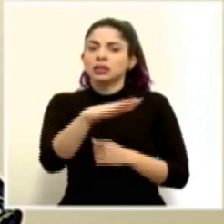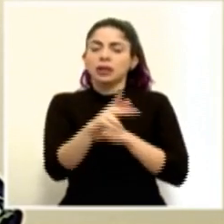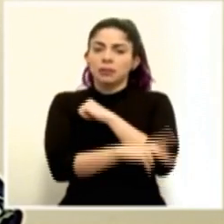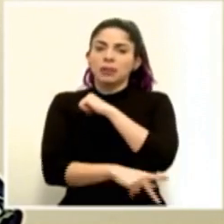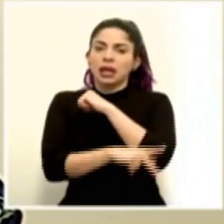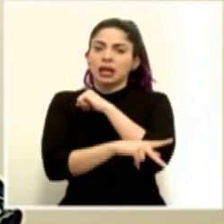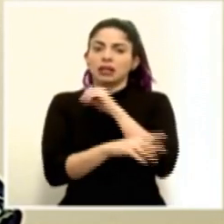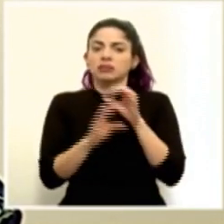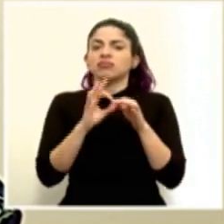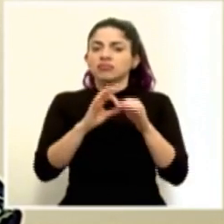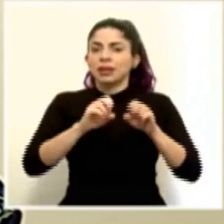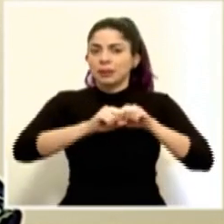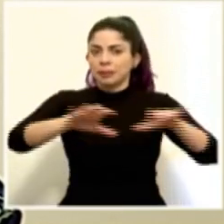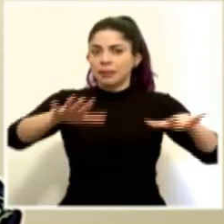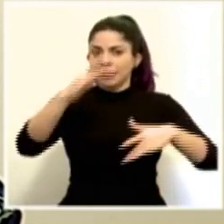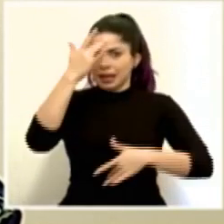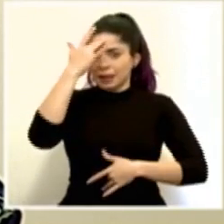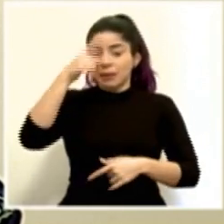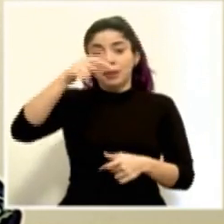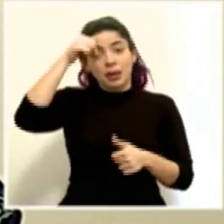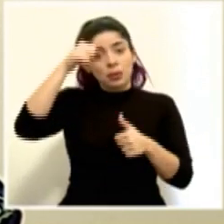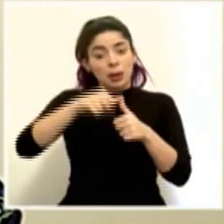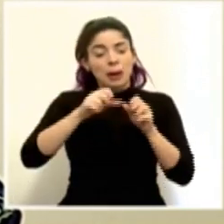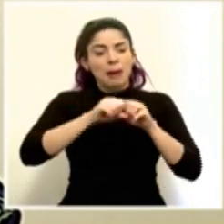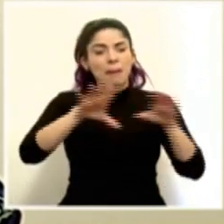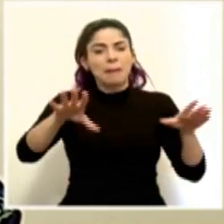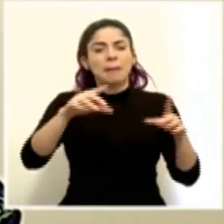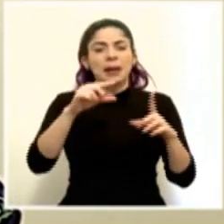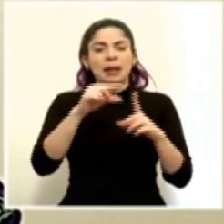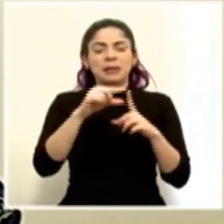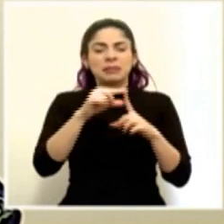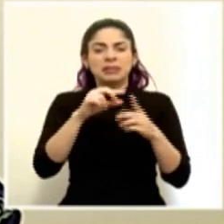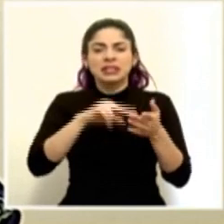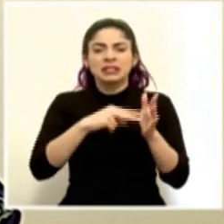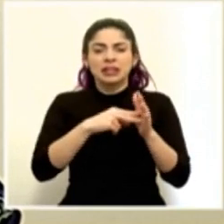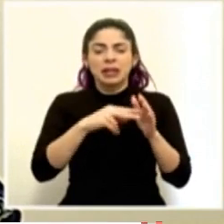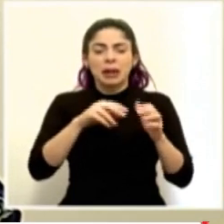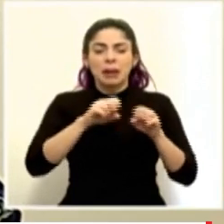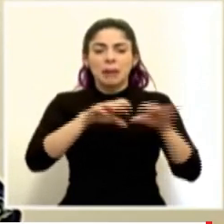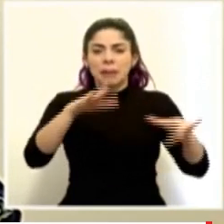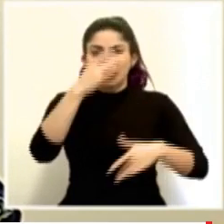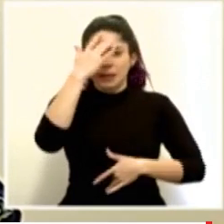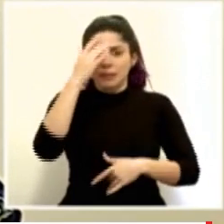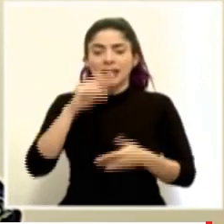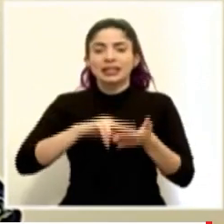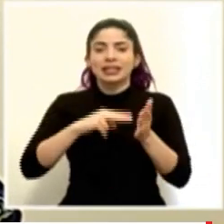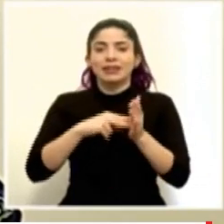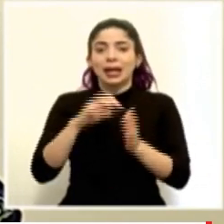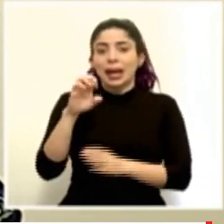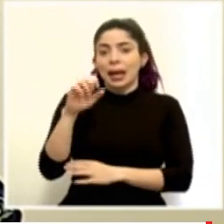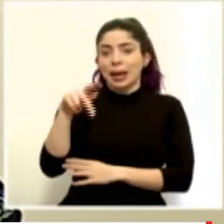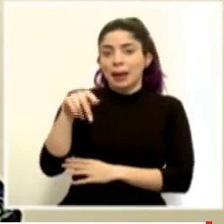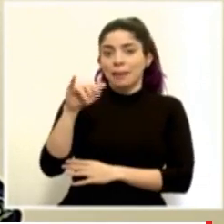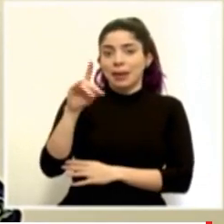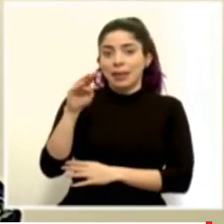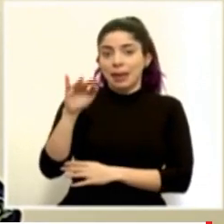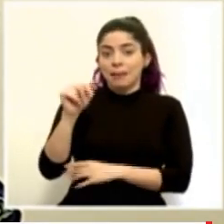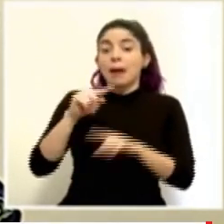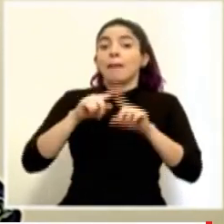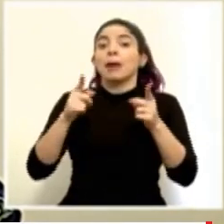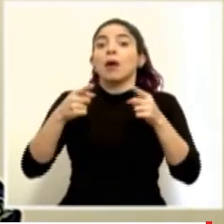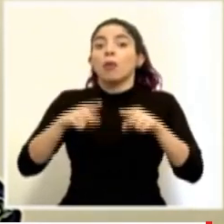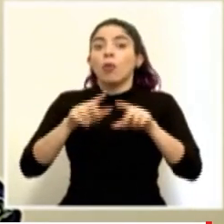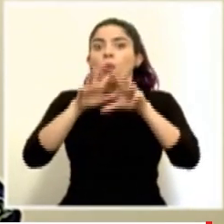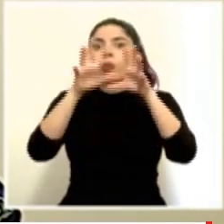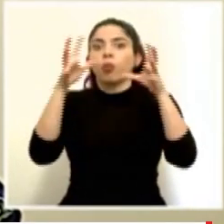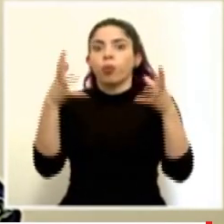con la pandemia. Recordemos que pandemia es un término que significa epidemia en el mundo. Recordemos que eso